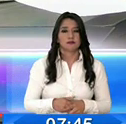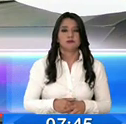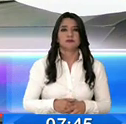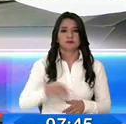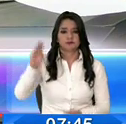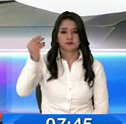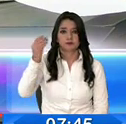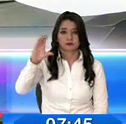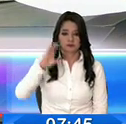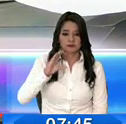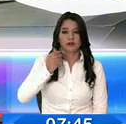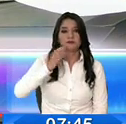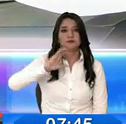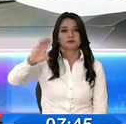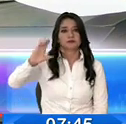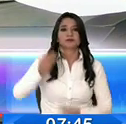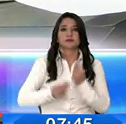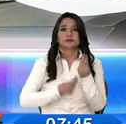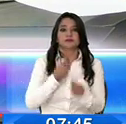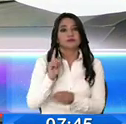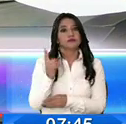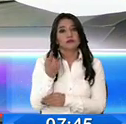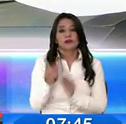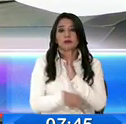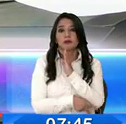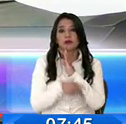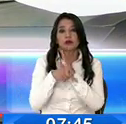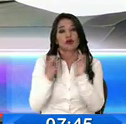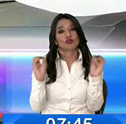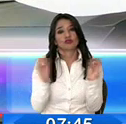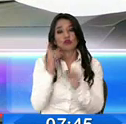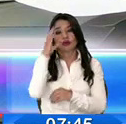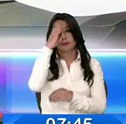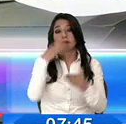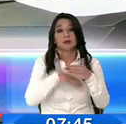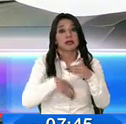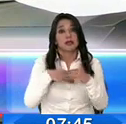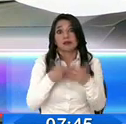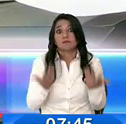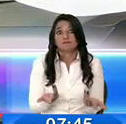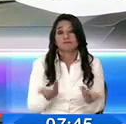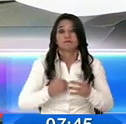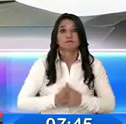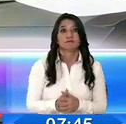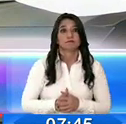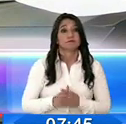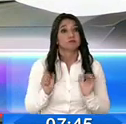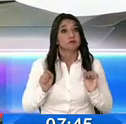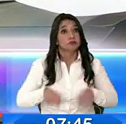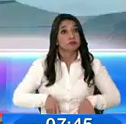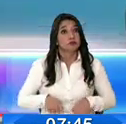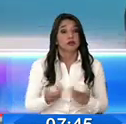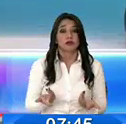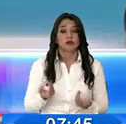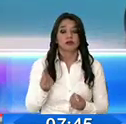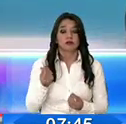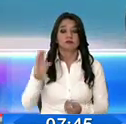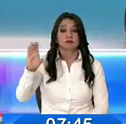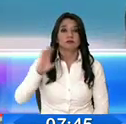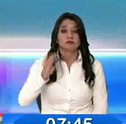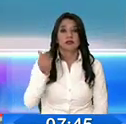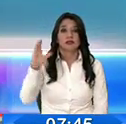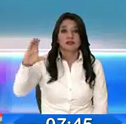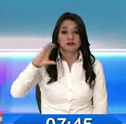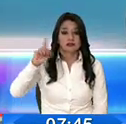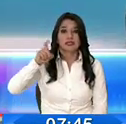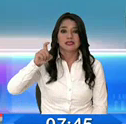divisas tendríamos que volver no solamente petroleros o solamente mineros etcétera para poder ingresar el número y